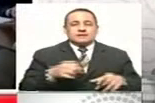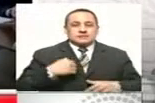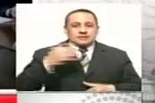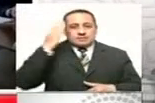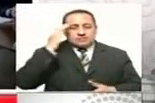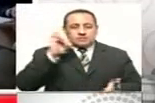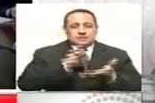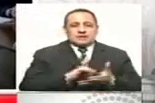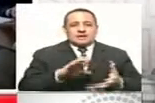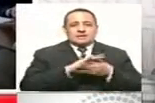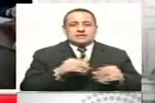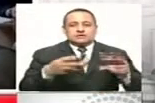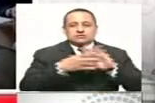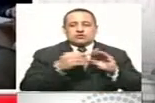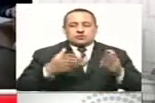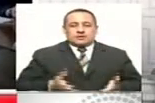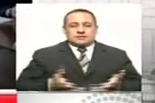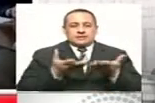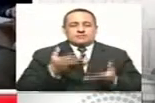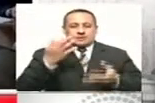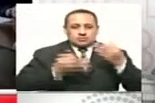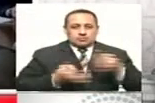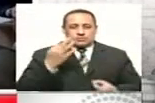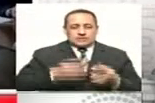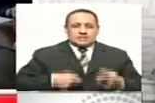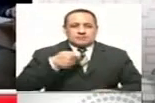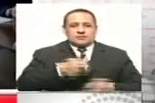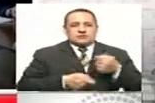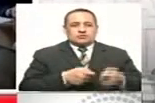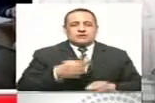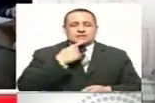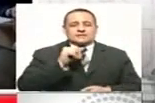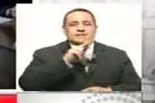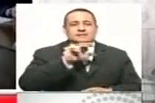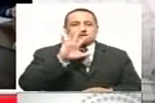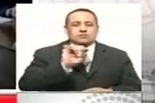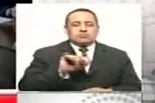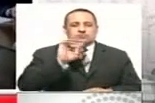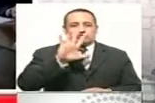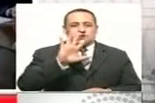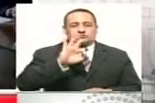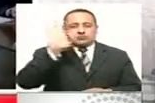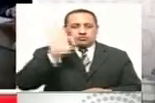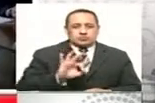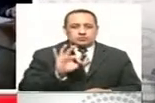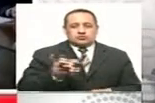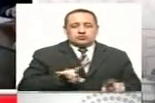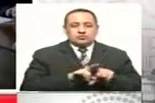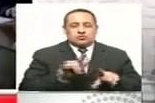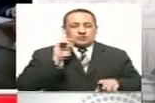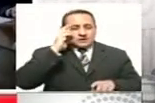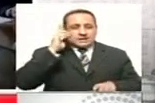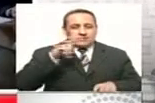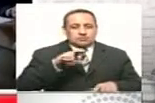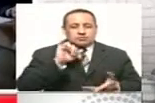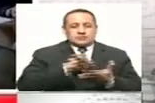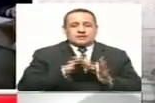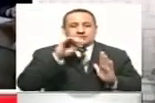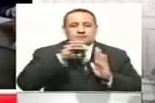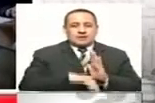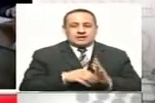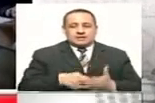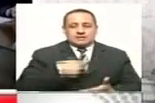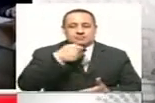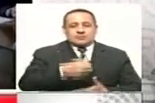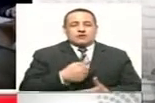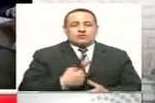que el histórico en asignación presupuestal de inversiones en Devida es 35.5. El motivo de la baja de la